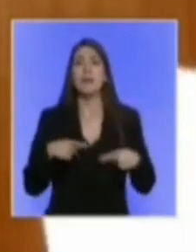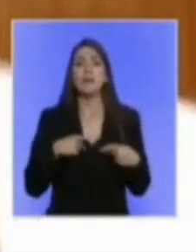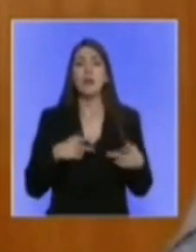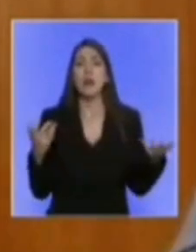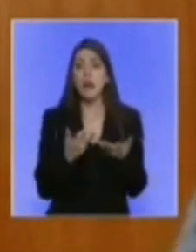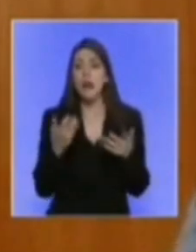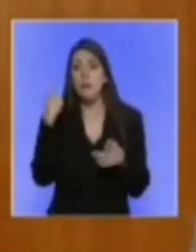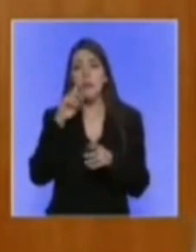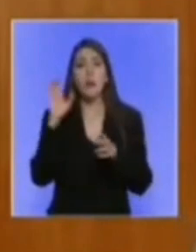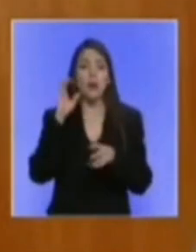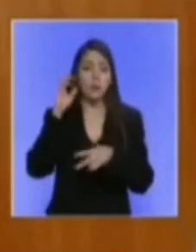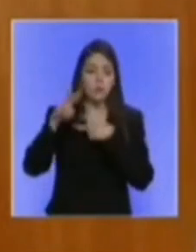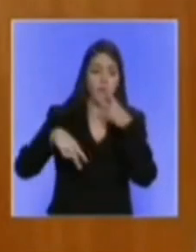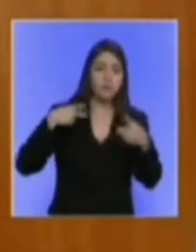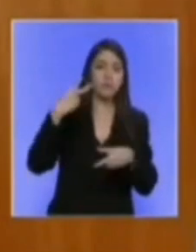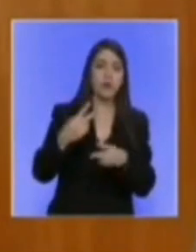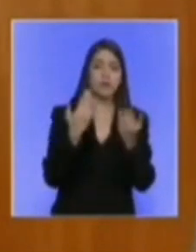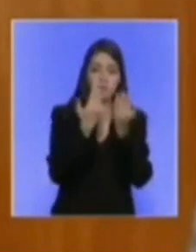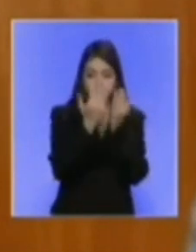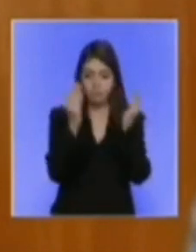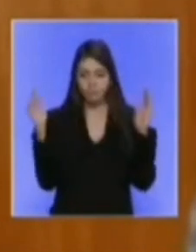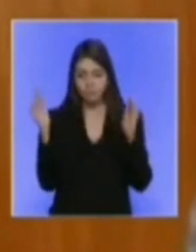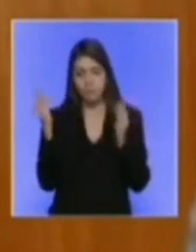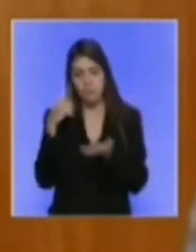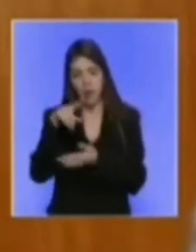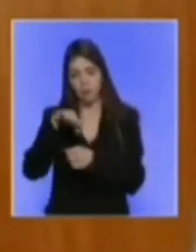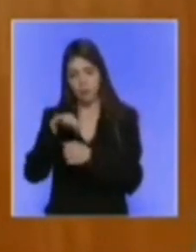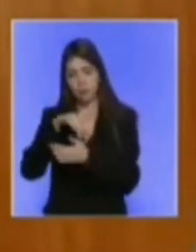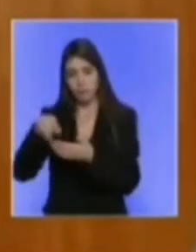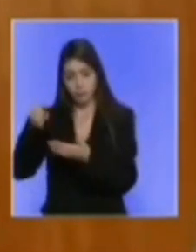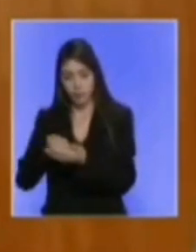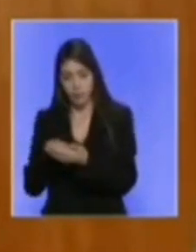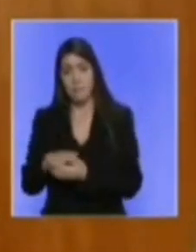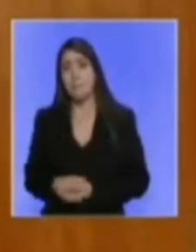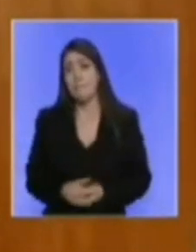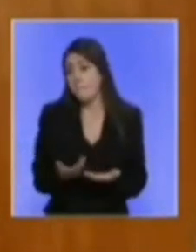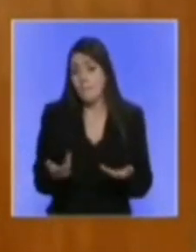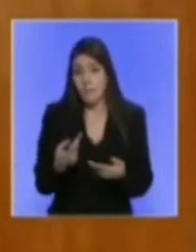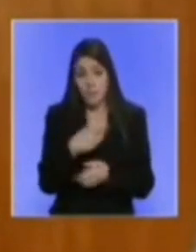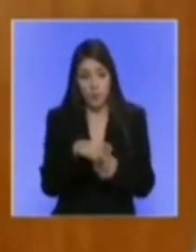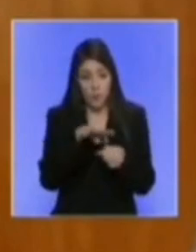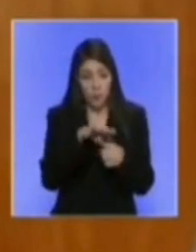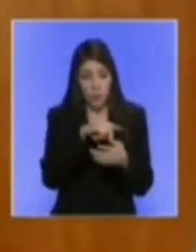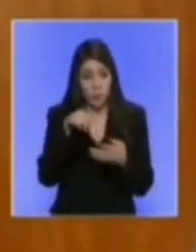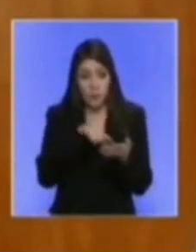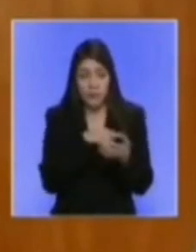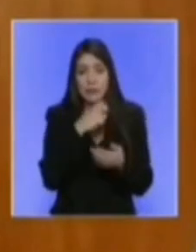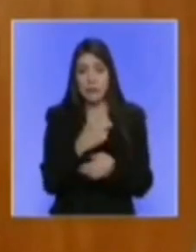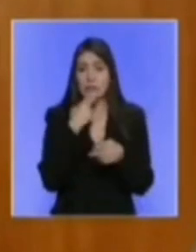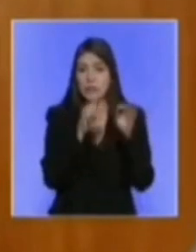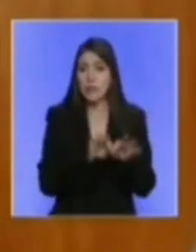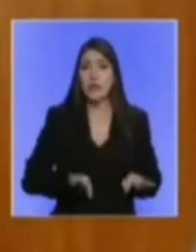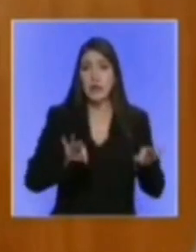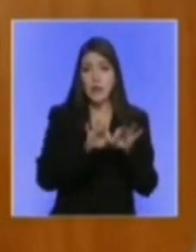a la una y votar en otras palabras el voto es una pieza vital para la conformación